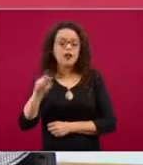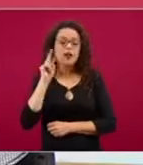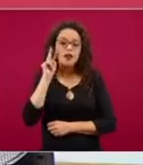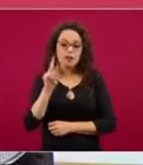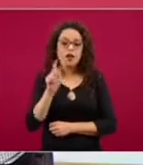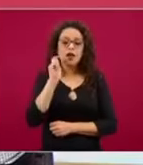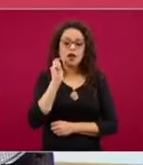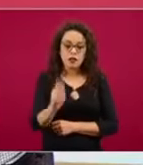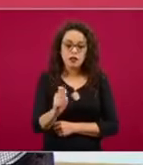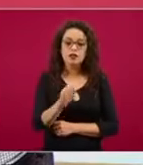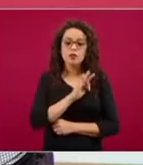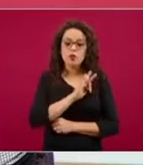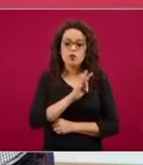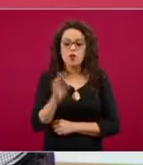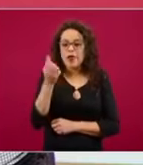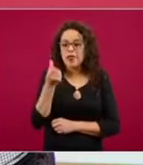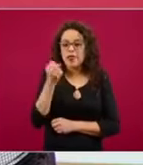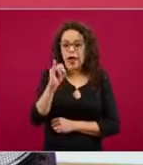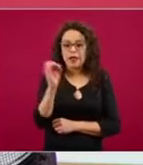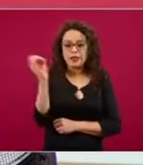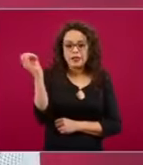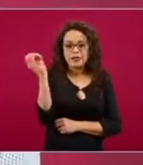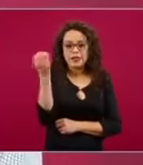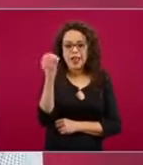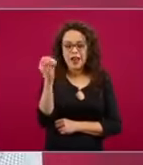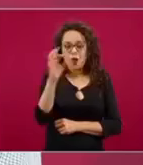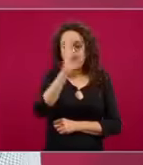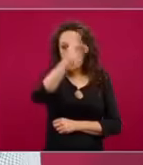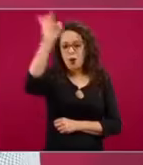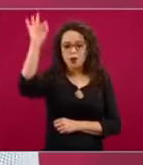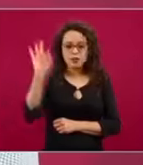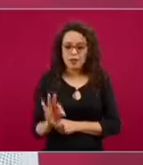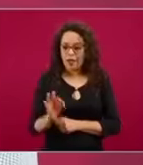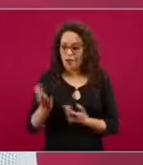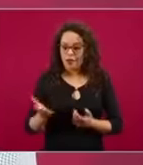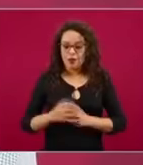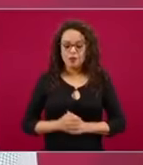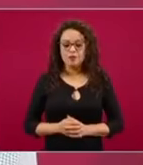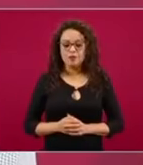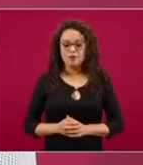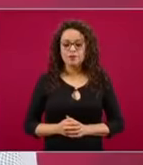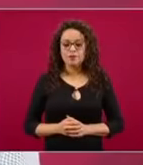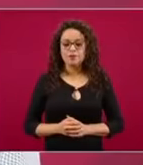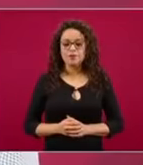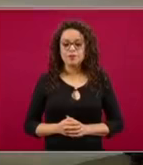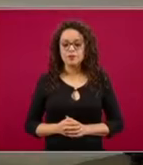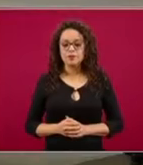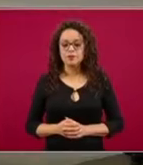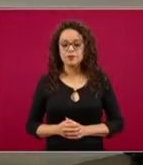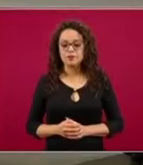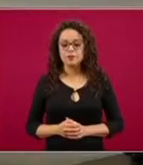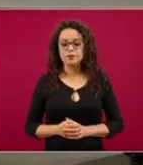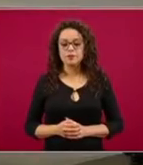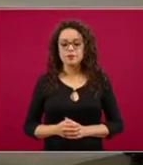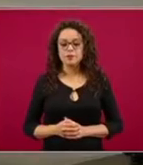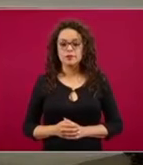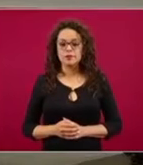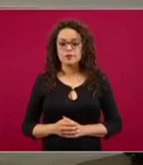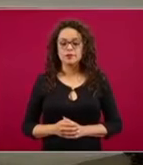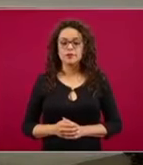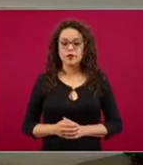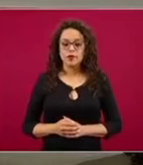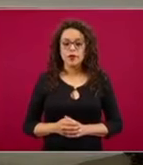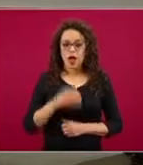más posible a un 0% hasta cuando en algún momento en el futuro, así como sucede ya en los últimos años